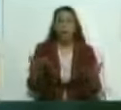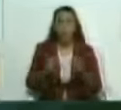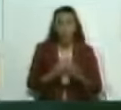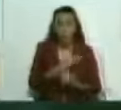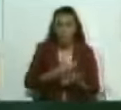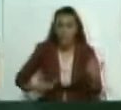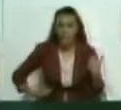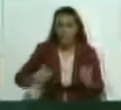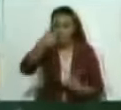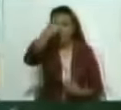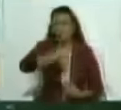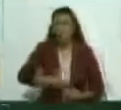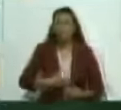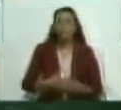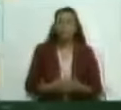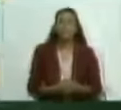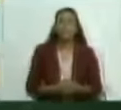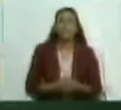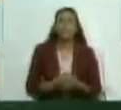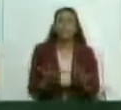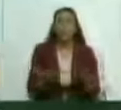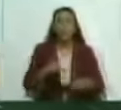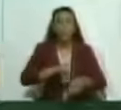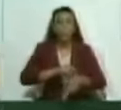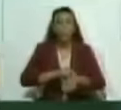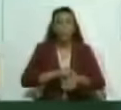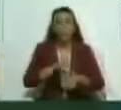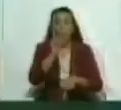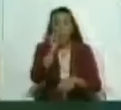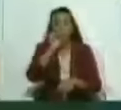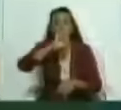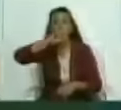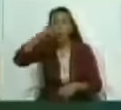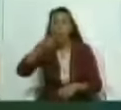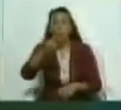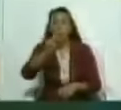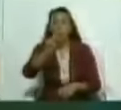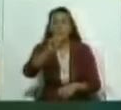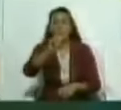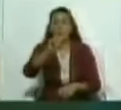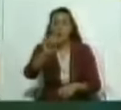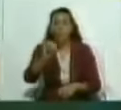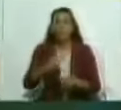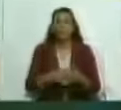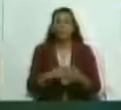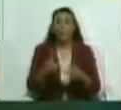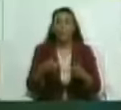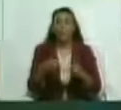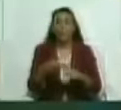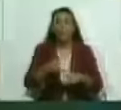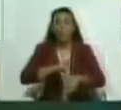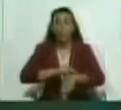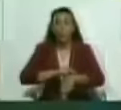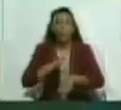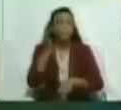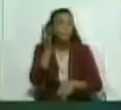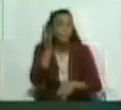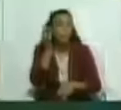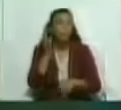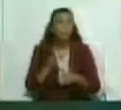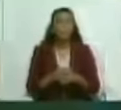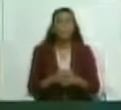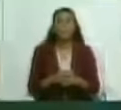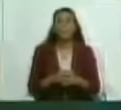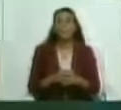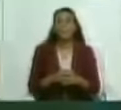en el día de hoy, el doctor y rector Gustavo Vizcaíno, la doctora